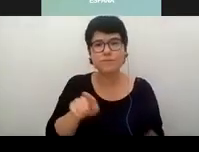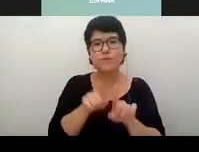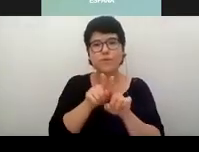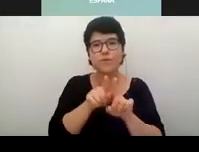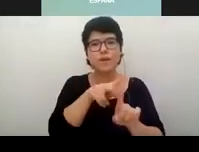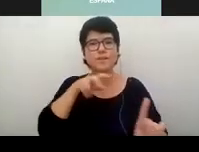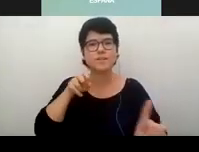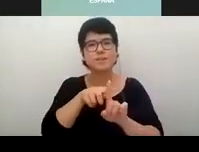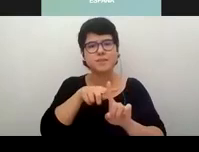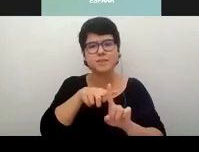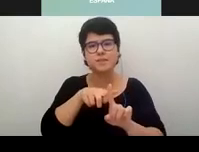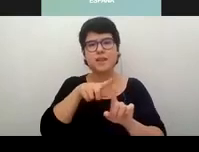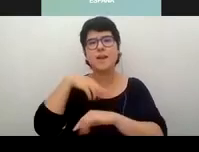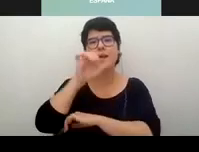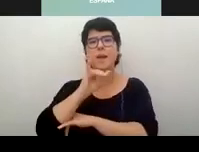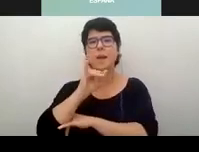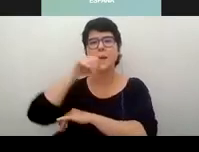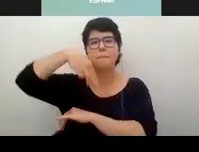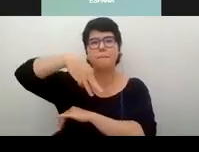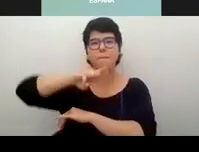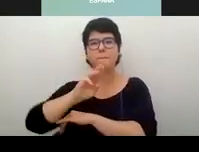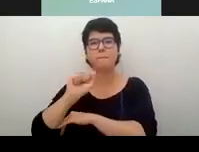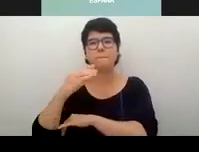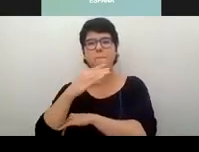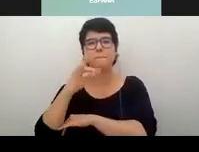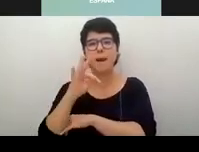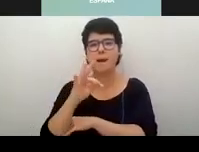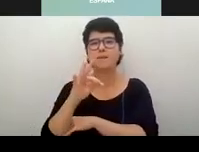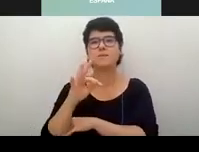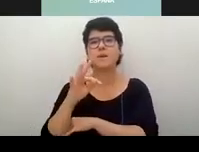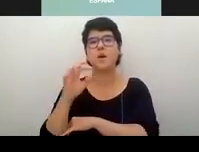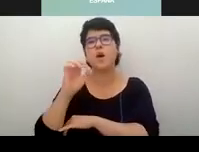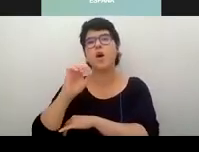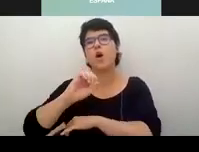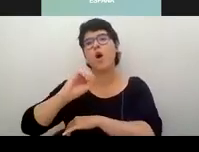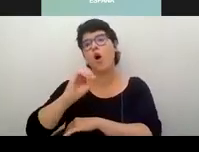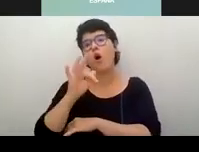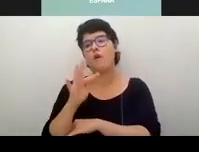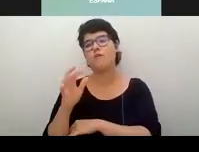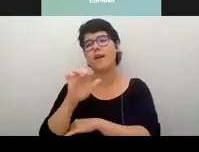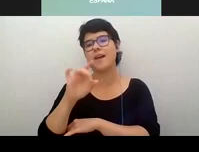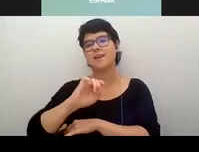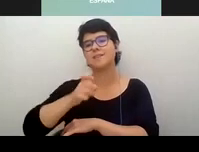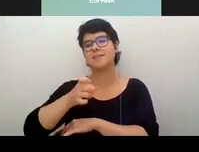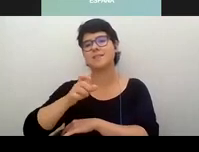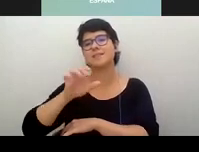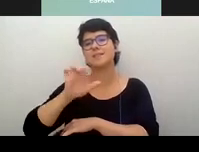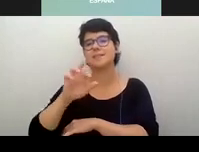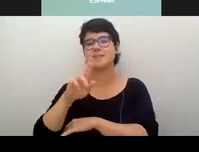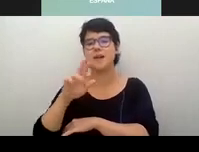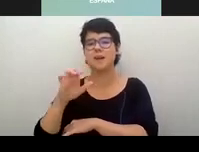of Exercise on Gut Microbiota on Obesity. Este estudio lo podéis consultar tal